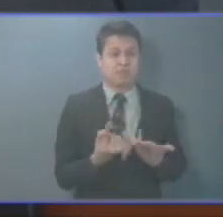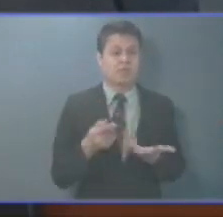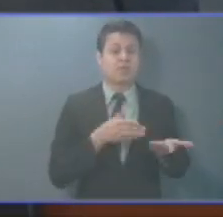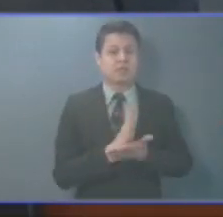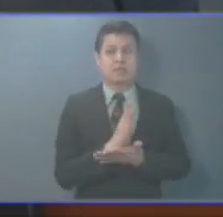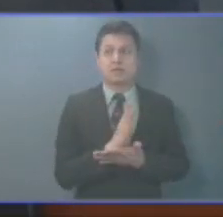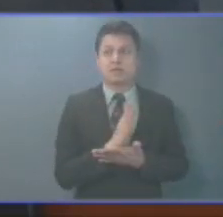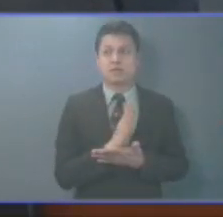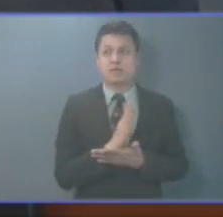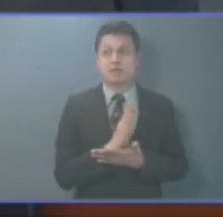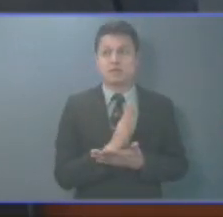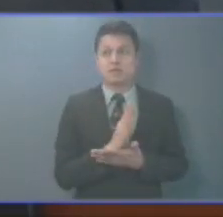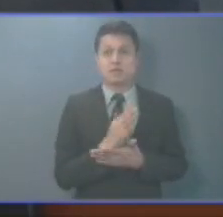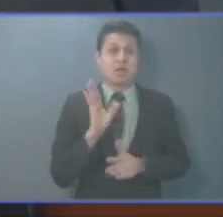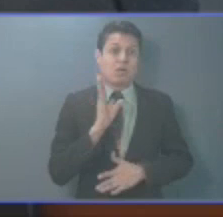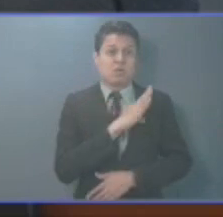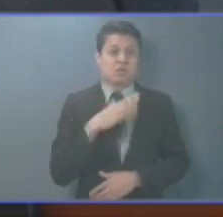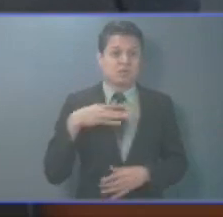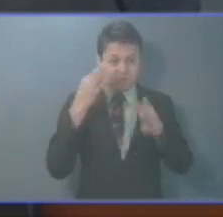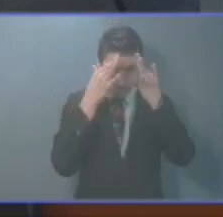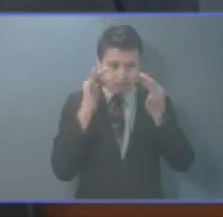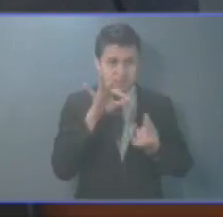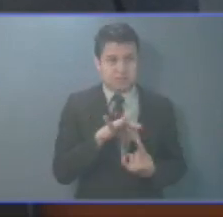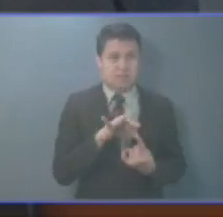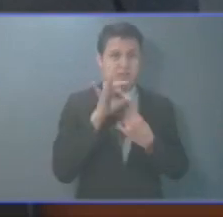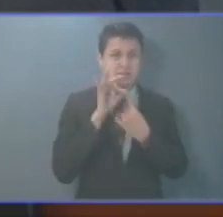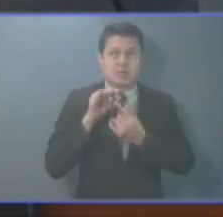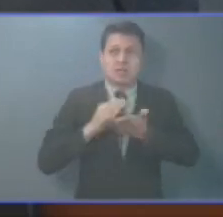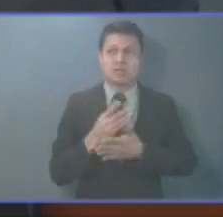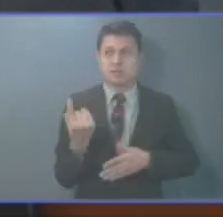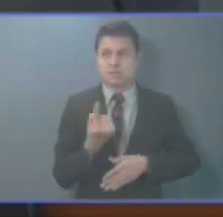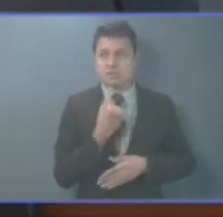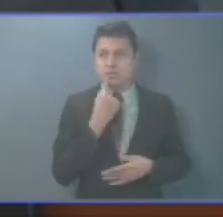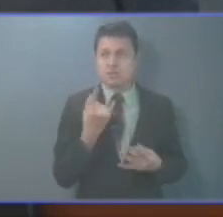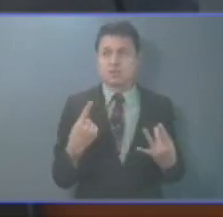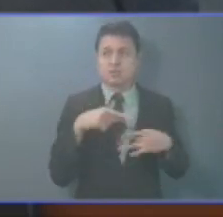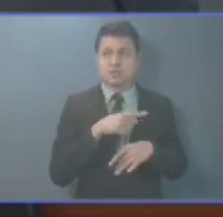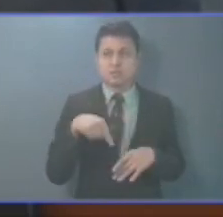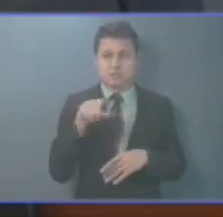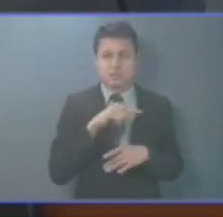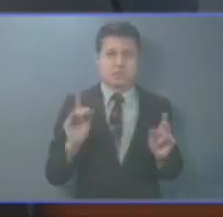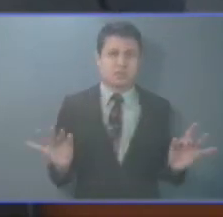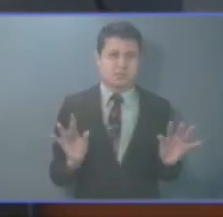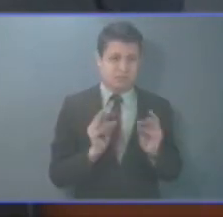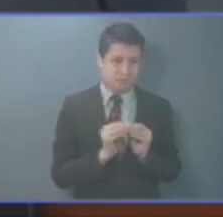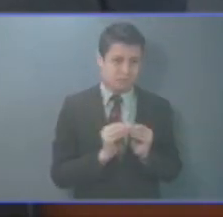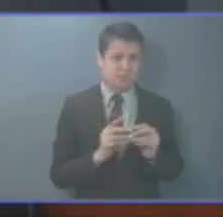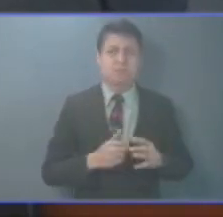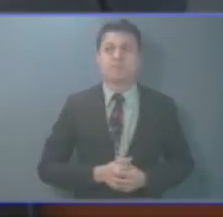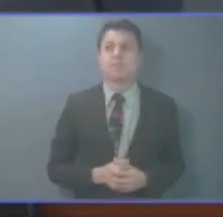por el integrante que el Consejo decida de entre los miembros que estén presentes.